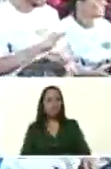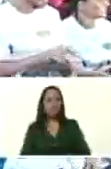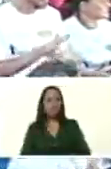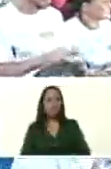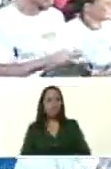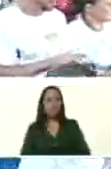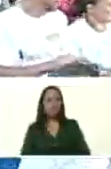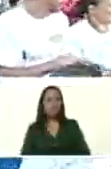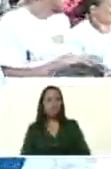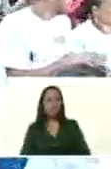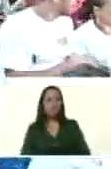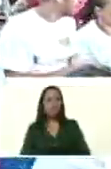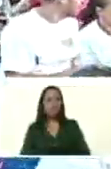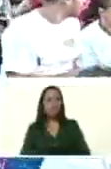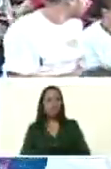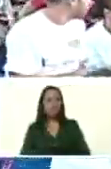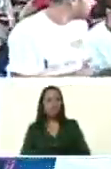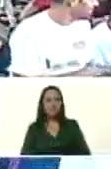for example, digo yo.